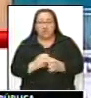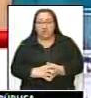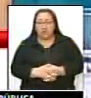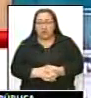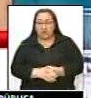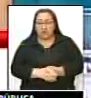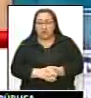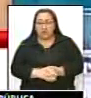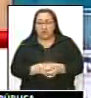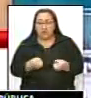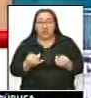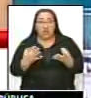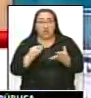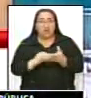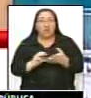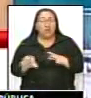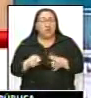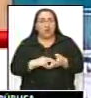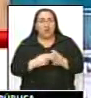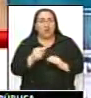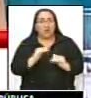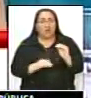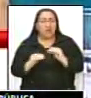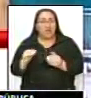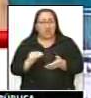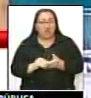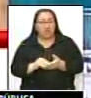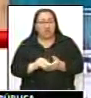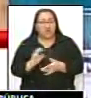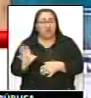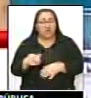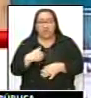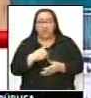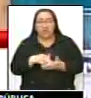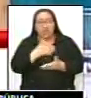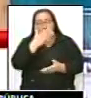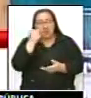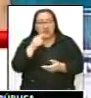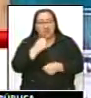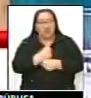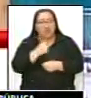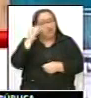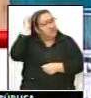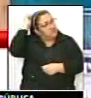en ocasiones nos pueden hacer que variemos y nos desviemos de esta estrategia.